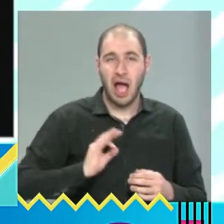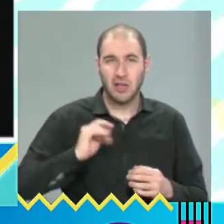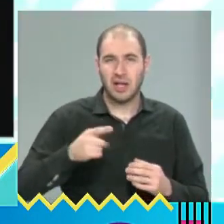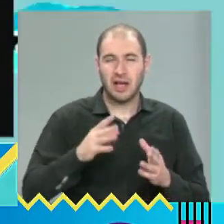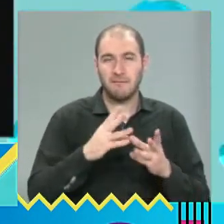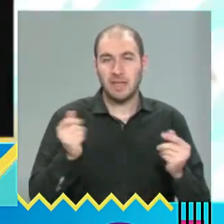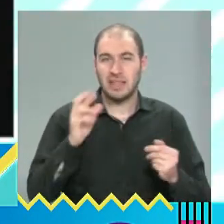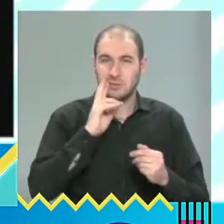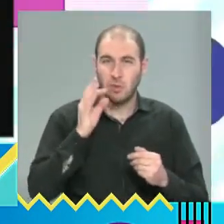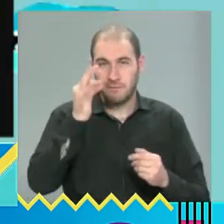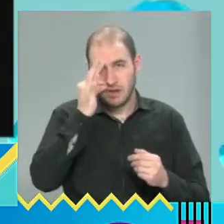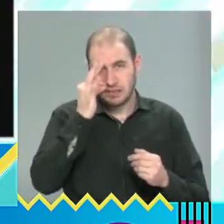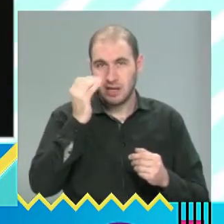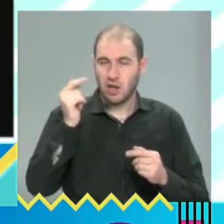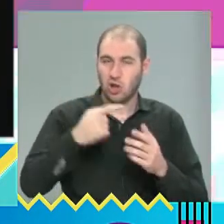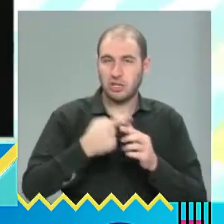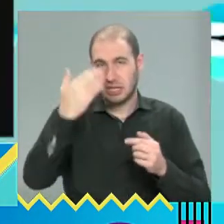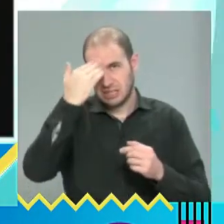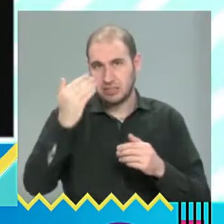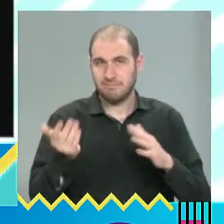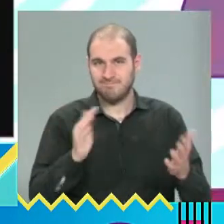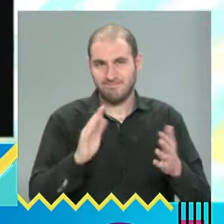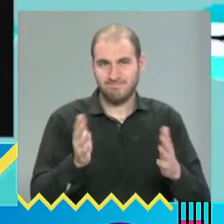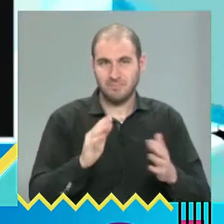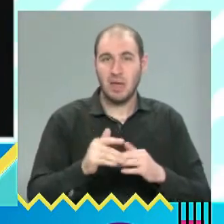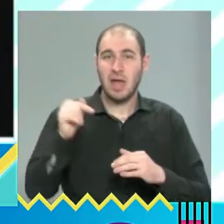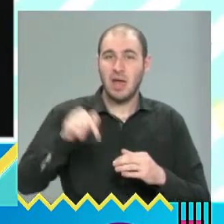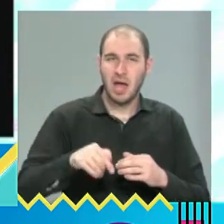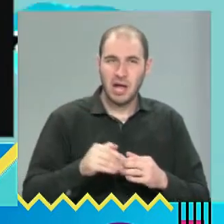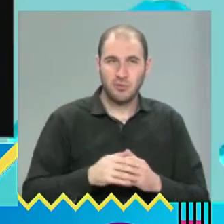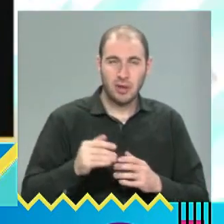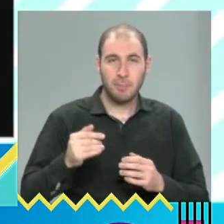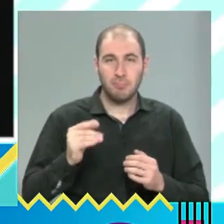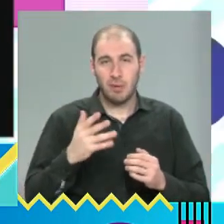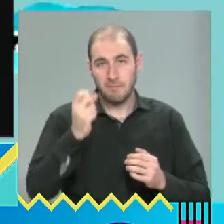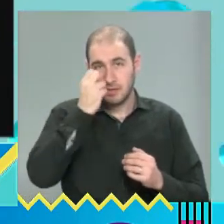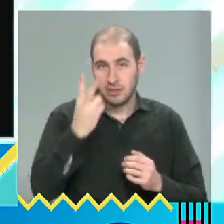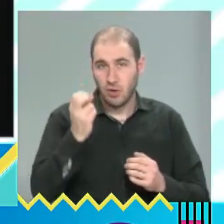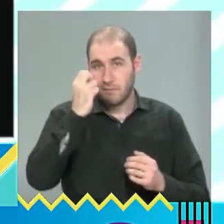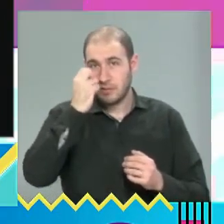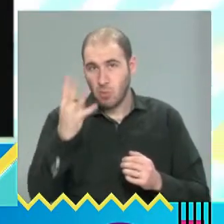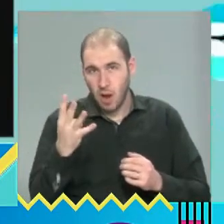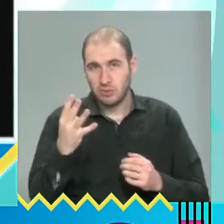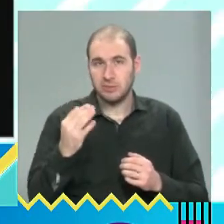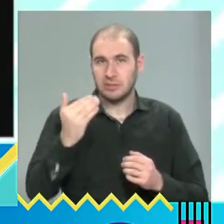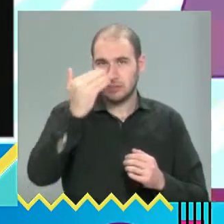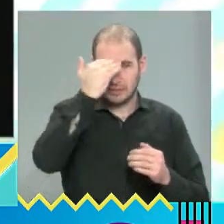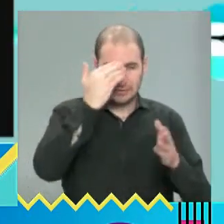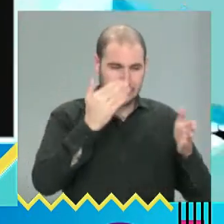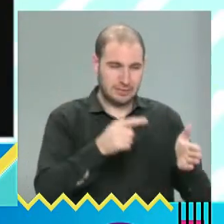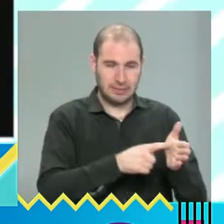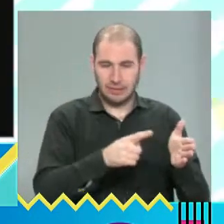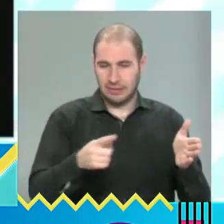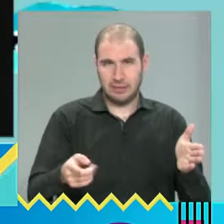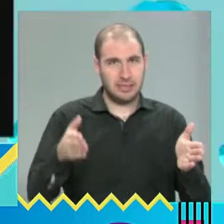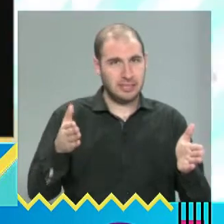un 19-20 versus un 15, no estaba tan lejos. Ahora si ya se está previendo entre 22 y 24, ya el 15 te queda demasiado lejos.